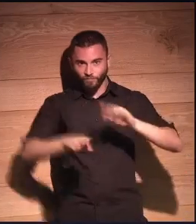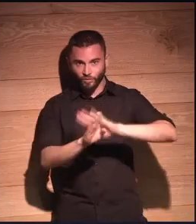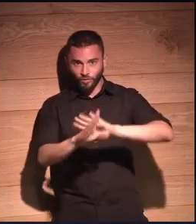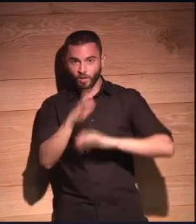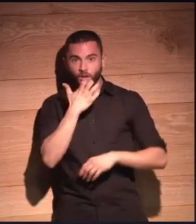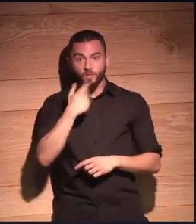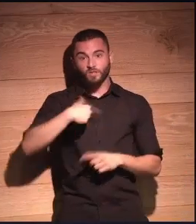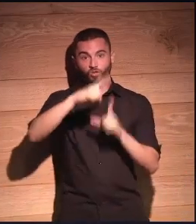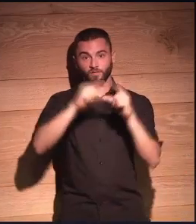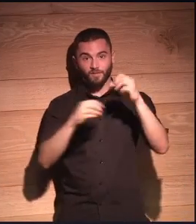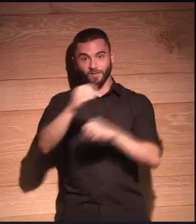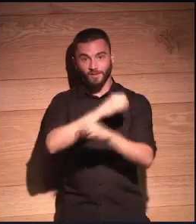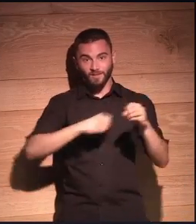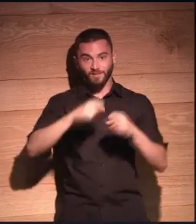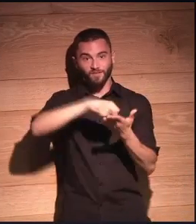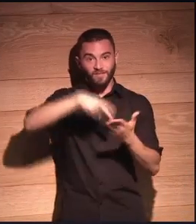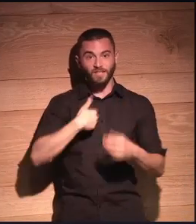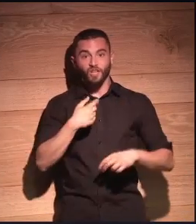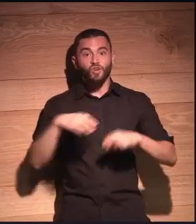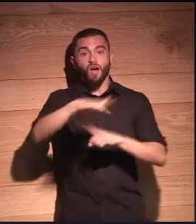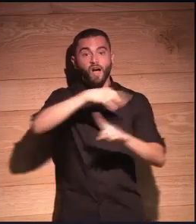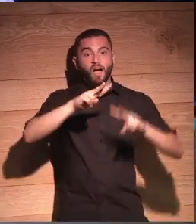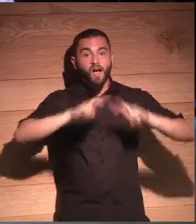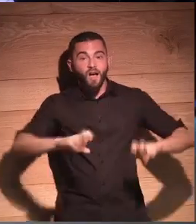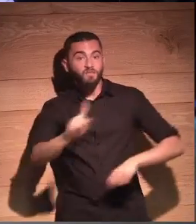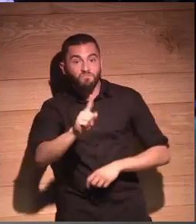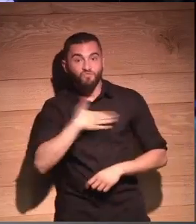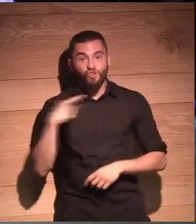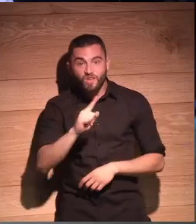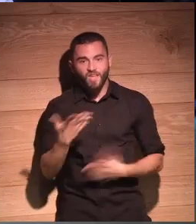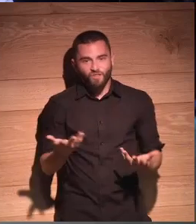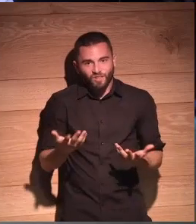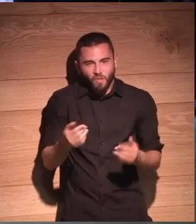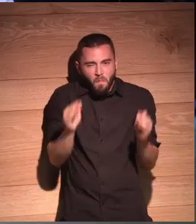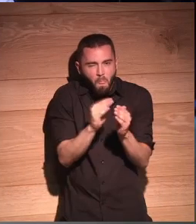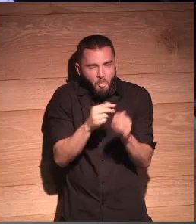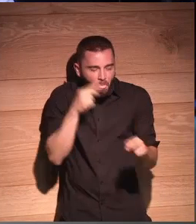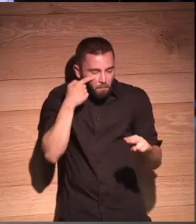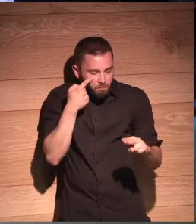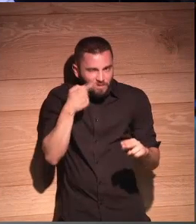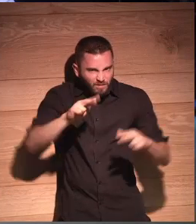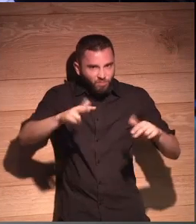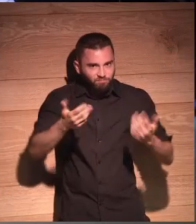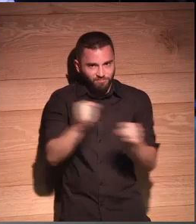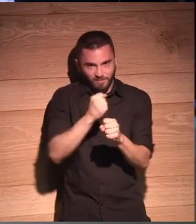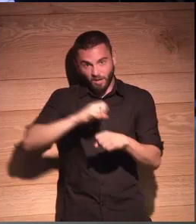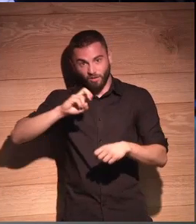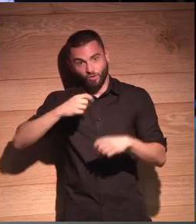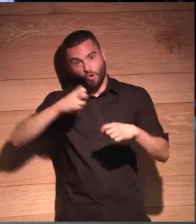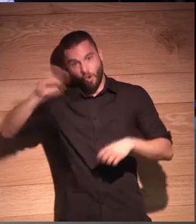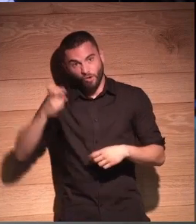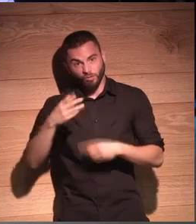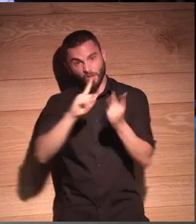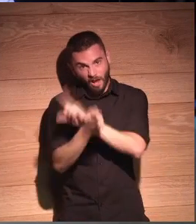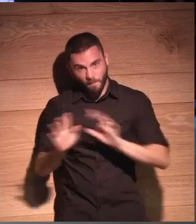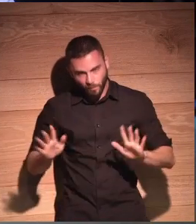no quisiera explorar el entorno, mejor me dedicaba a la microscopía, ¿no? Pero creo que es